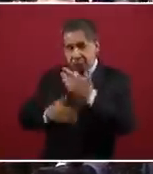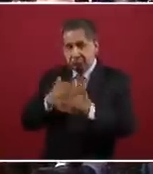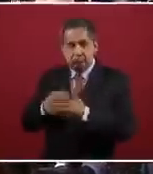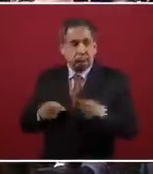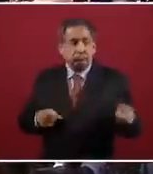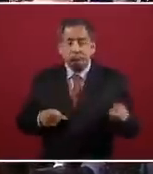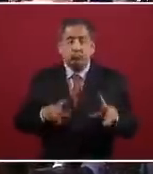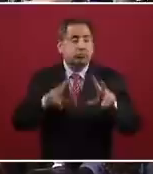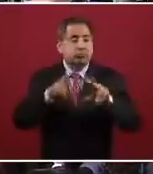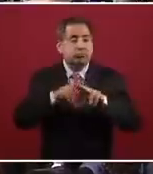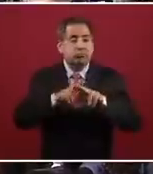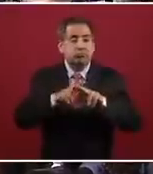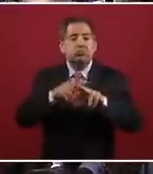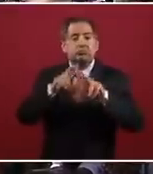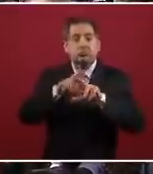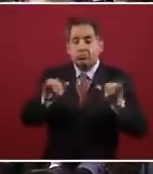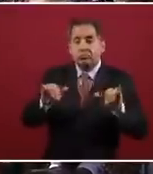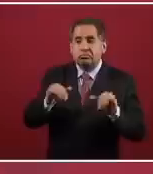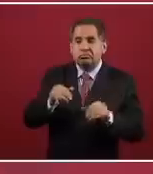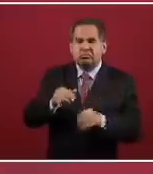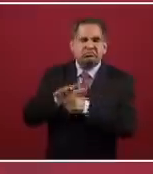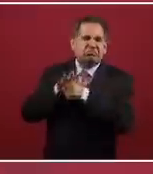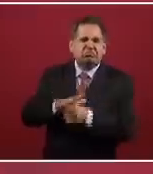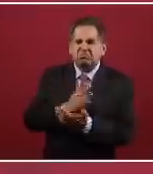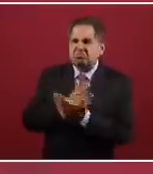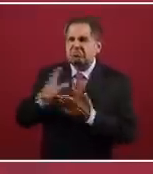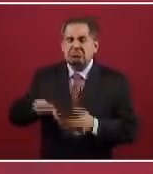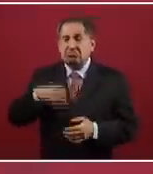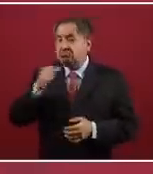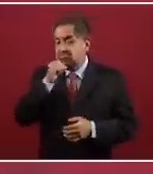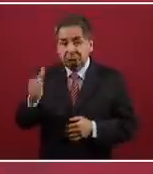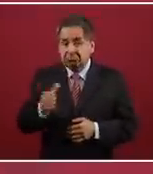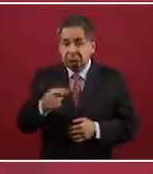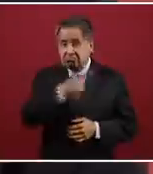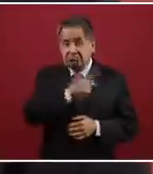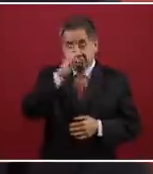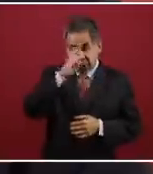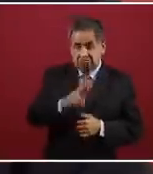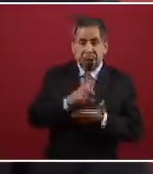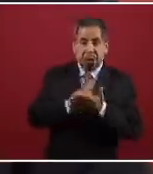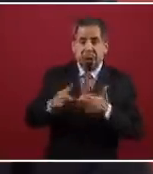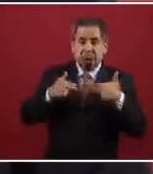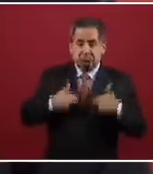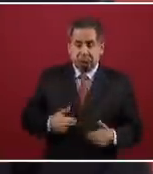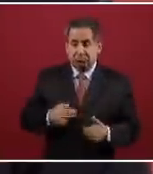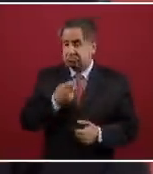violar derechos humanos, cómo dar ese giro.